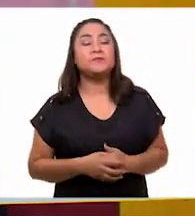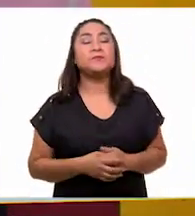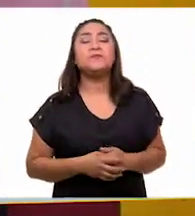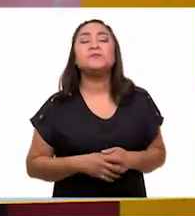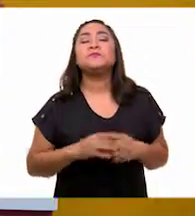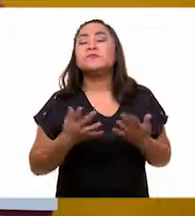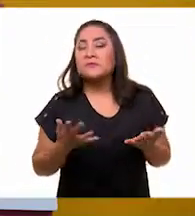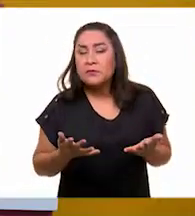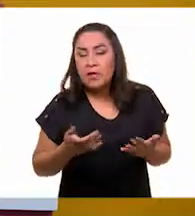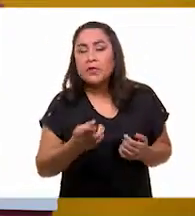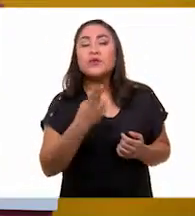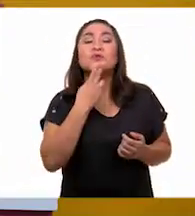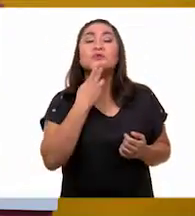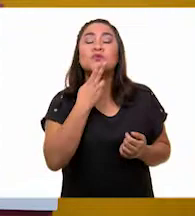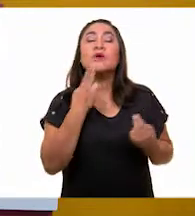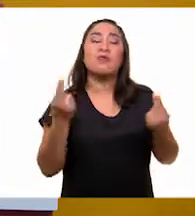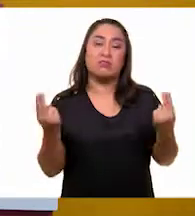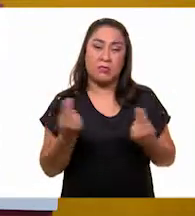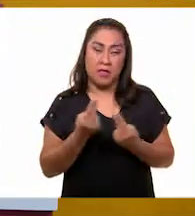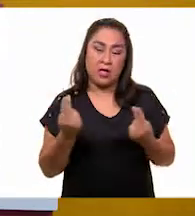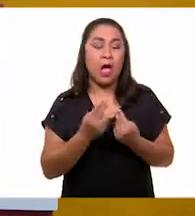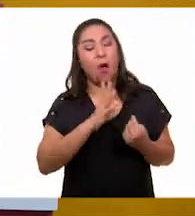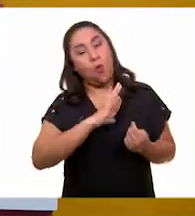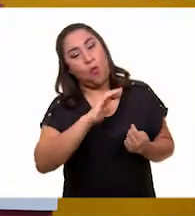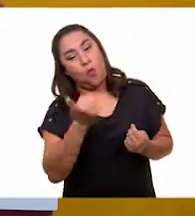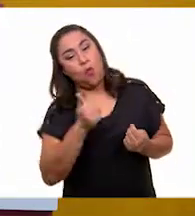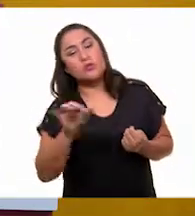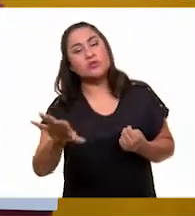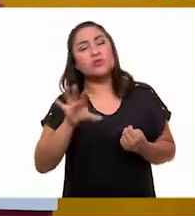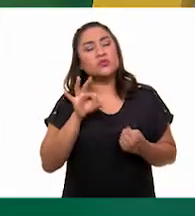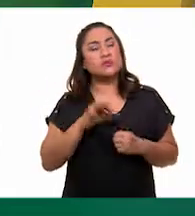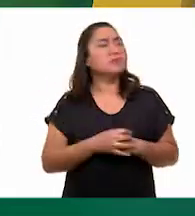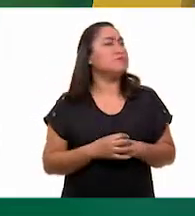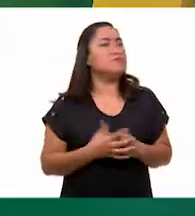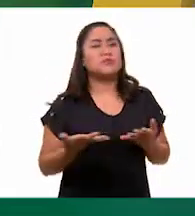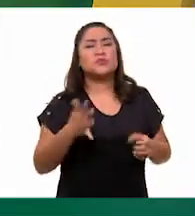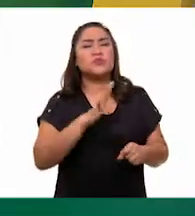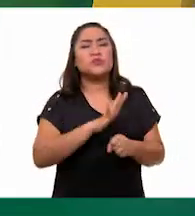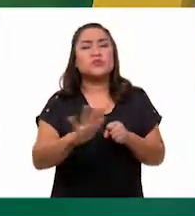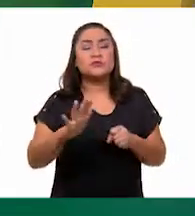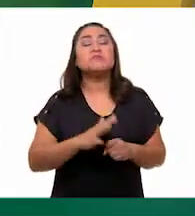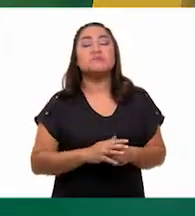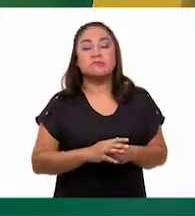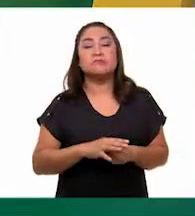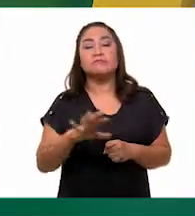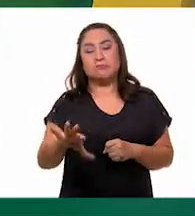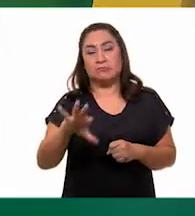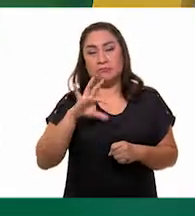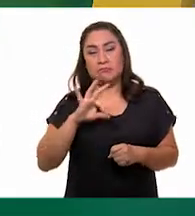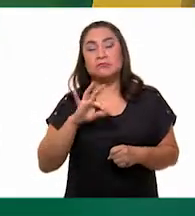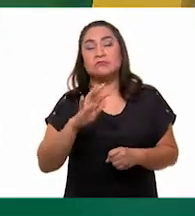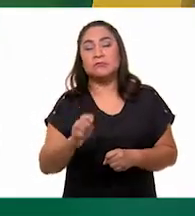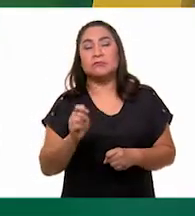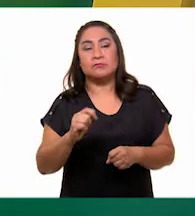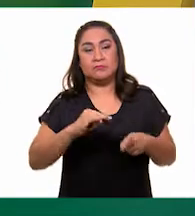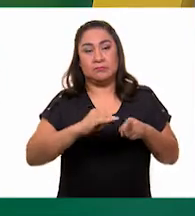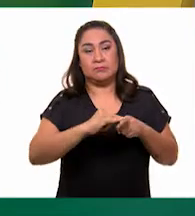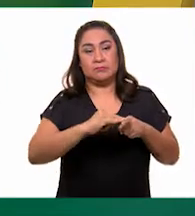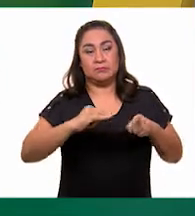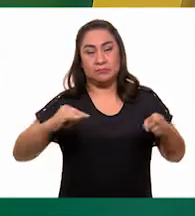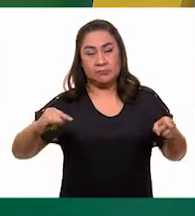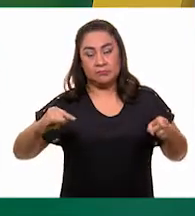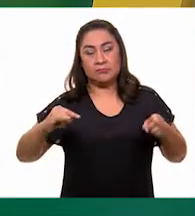para esto también vamos a necesitar otra cosa, Oscar. ¿Qué más vamos a necesitar? Vamos a necesitar una tabla para